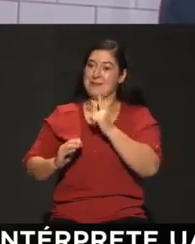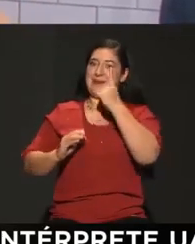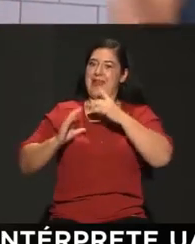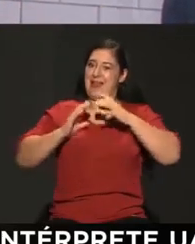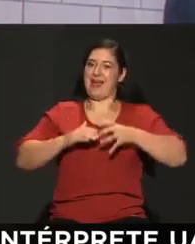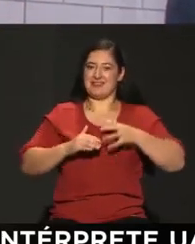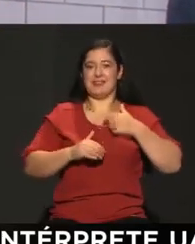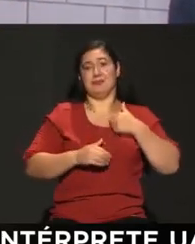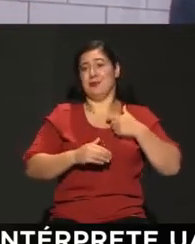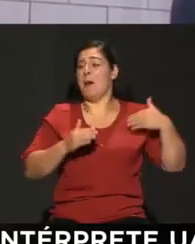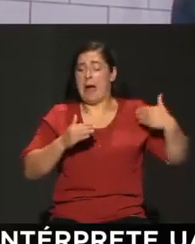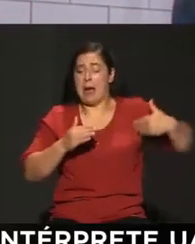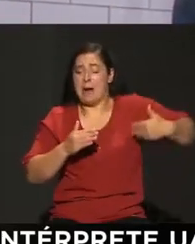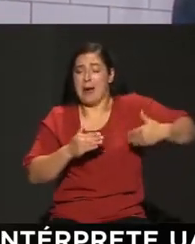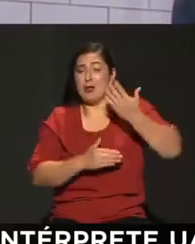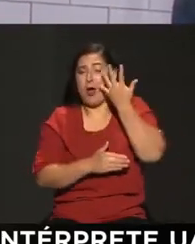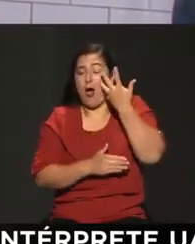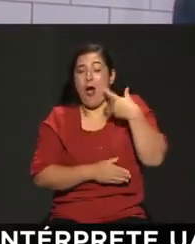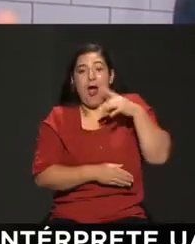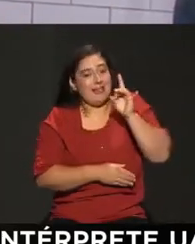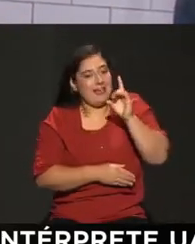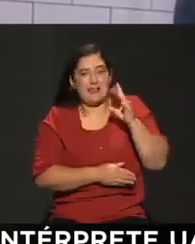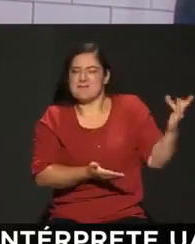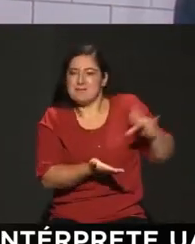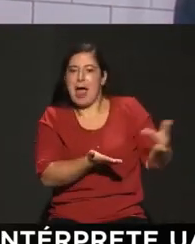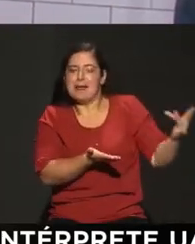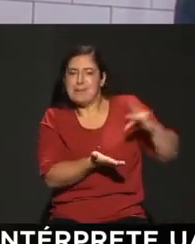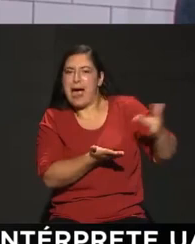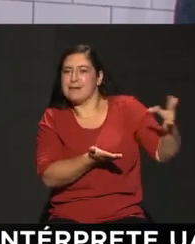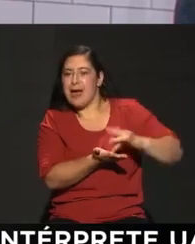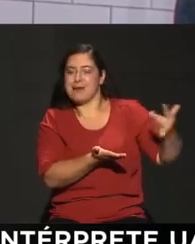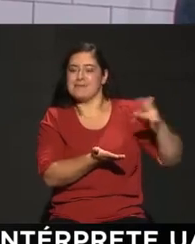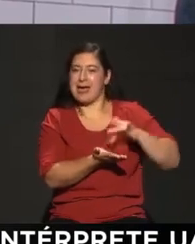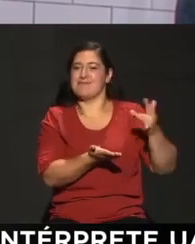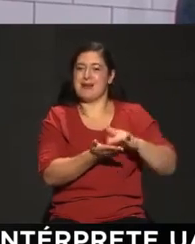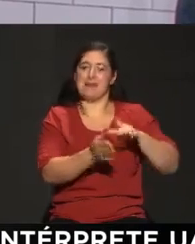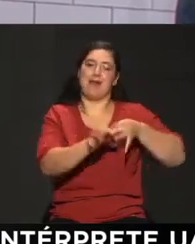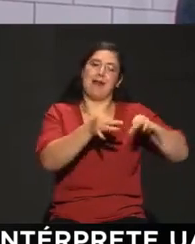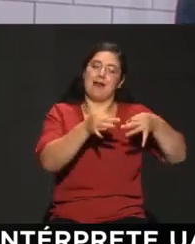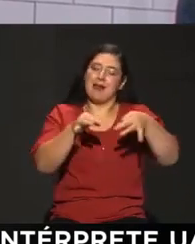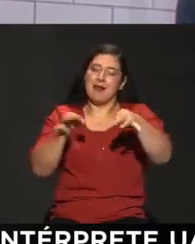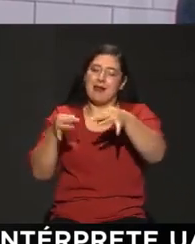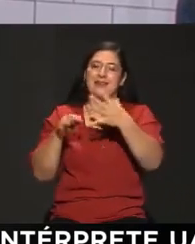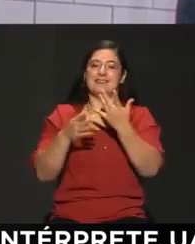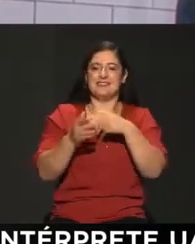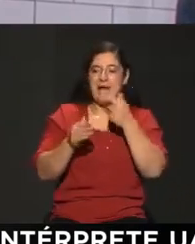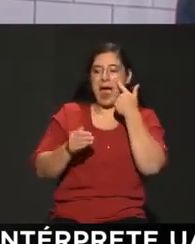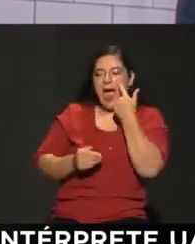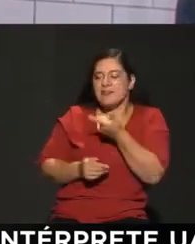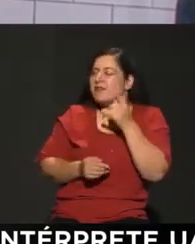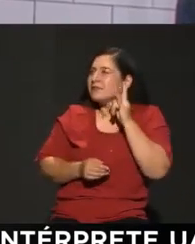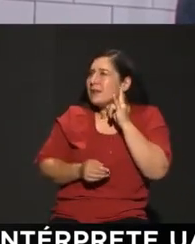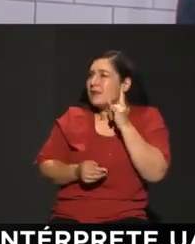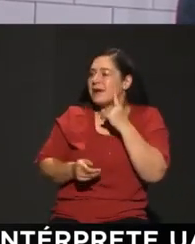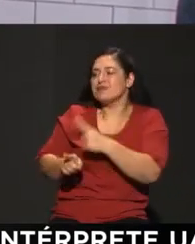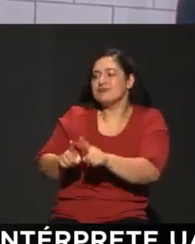yo estuve los 15 capítulos enteros, así ¿sí? como digamos récord de capítulos, estuvimos explorando todo tipo de sonidos,